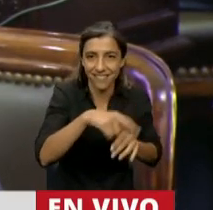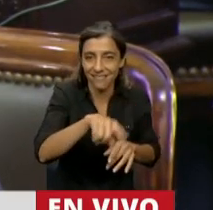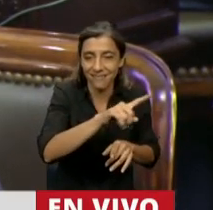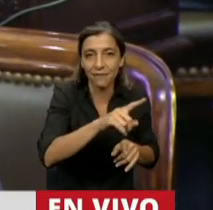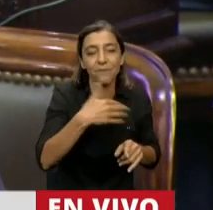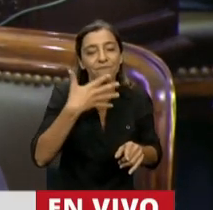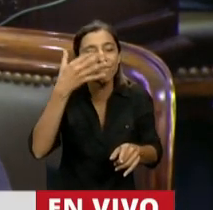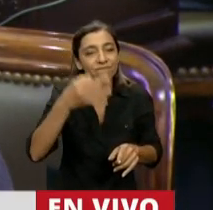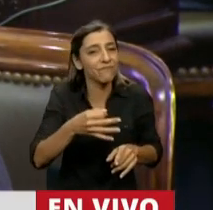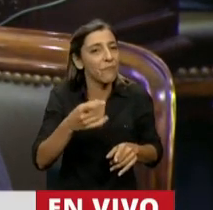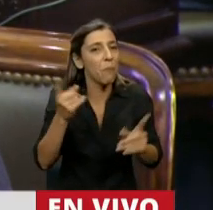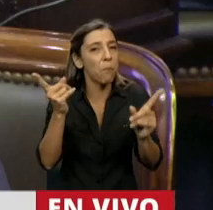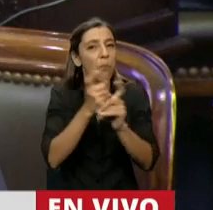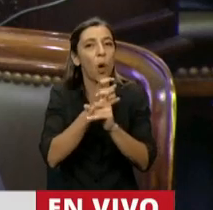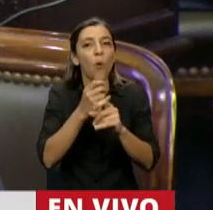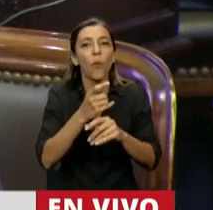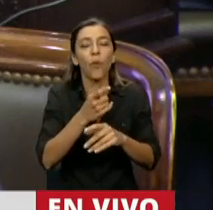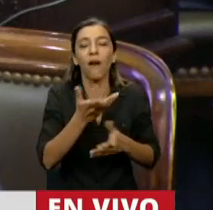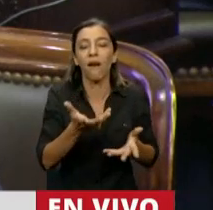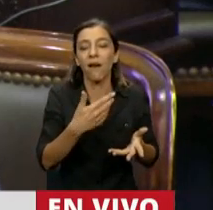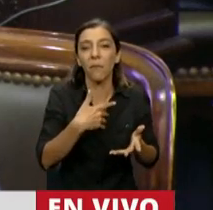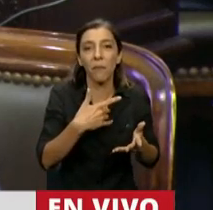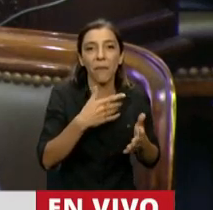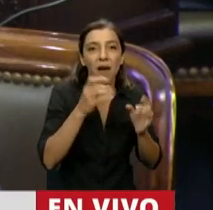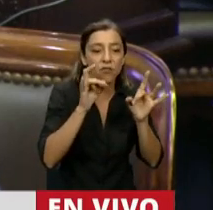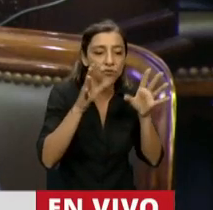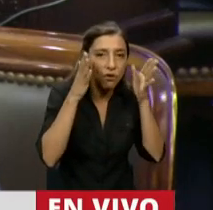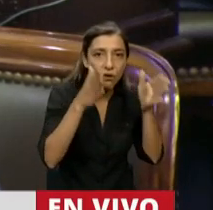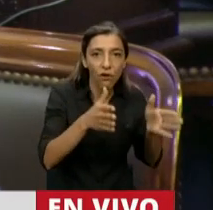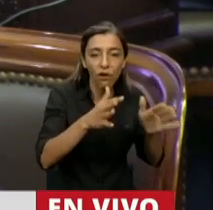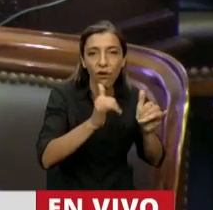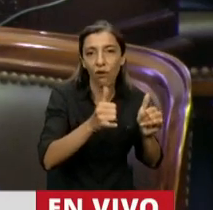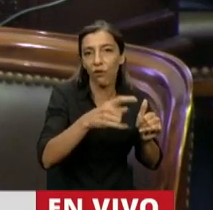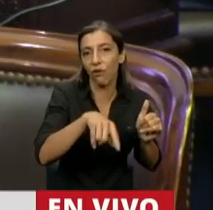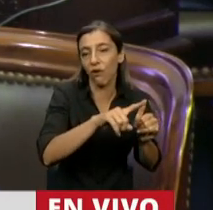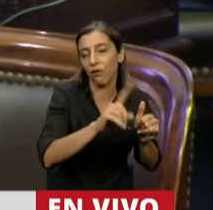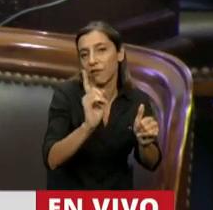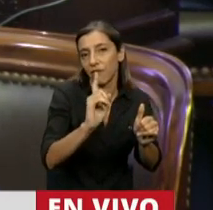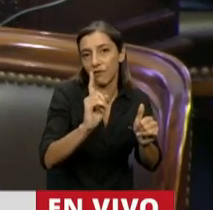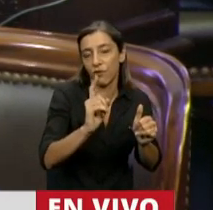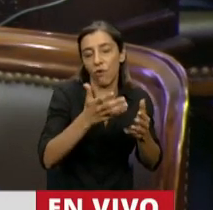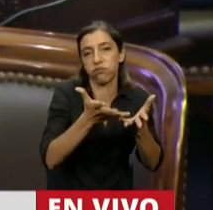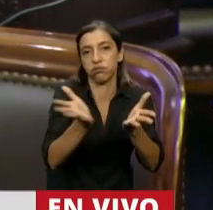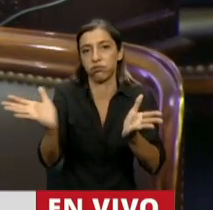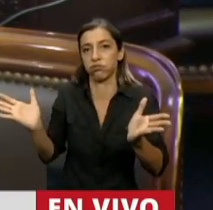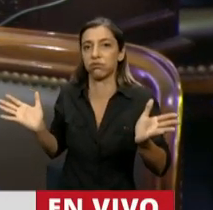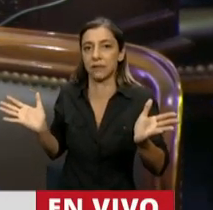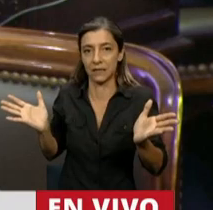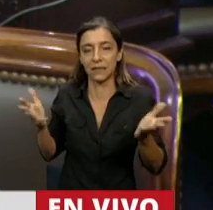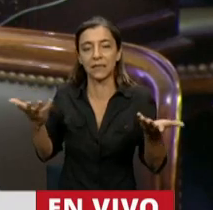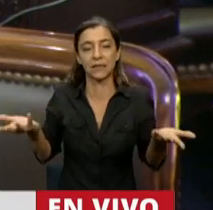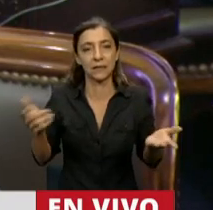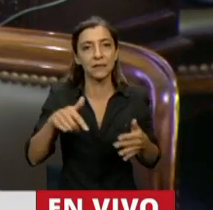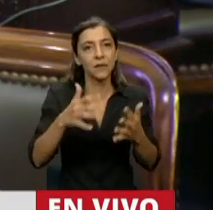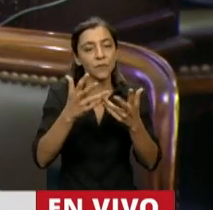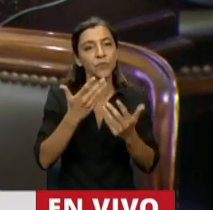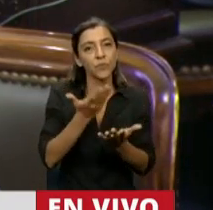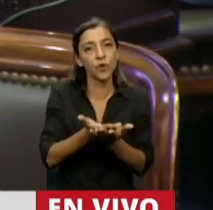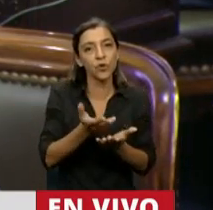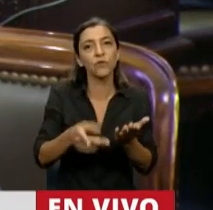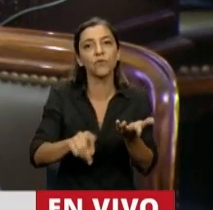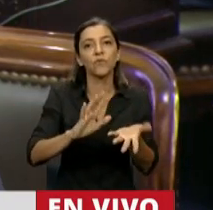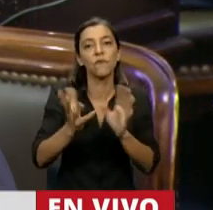excede ampliamente a los adolescentes. Este proyecto tiende a crear conciencia